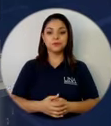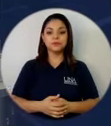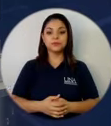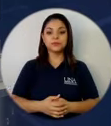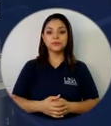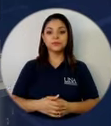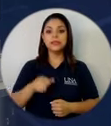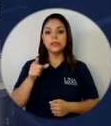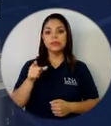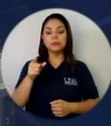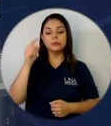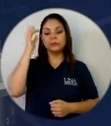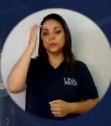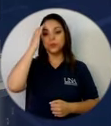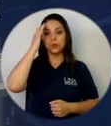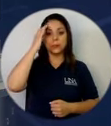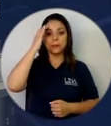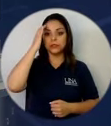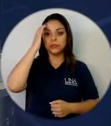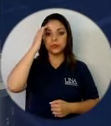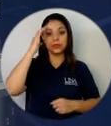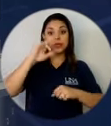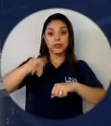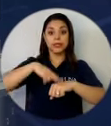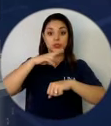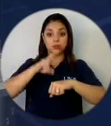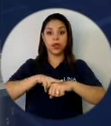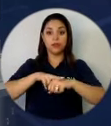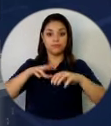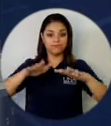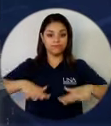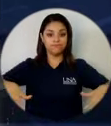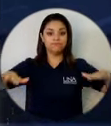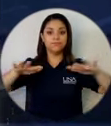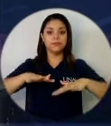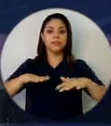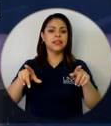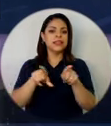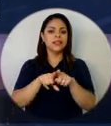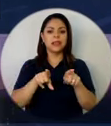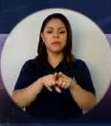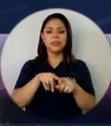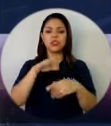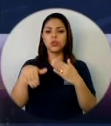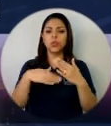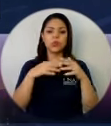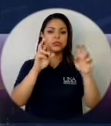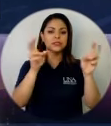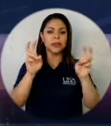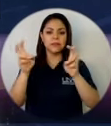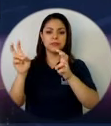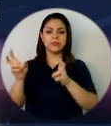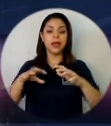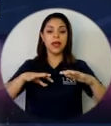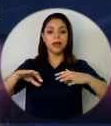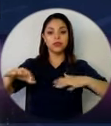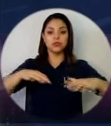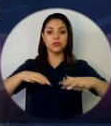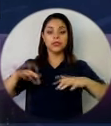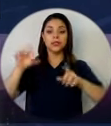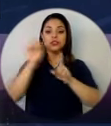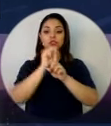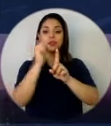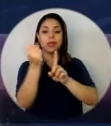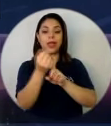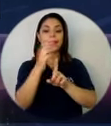hablando, ¿verdad? Que es una gran preocupación a nivel nacional, sino que también se extienden a todos los ámbitos de acción de la sociedad y de